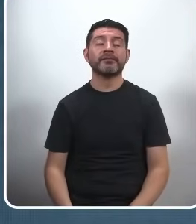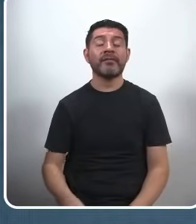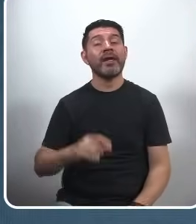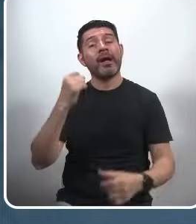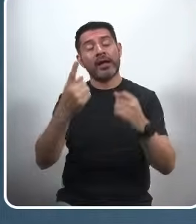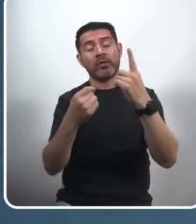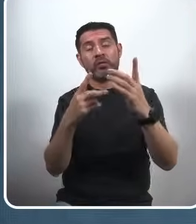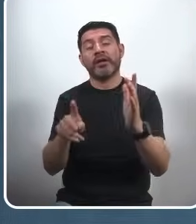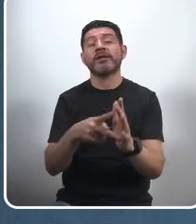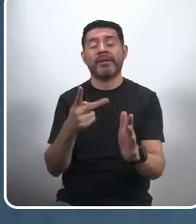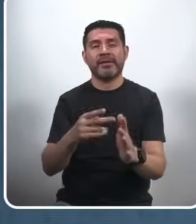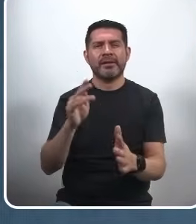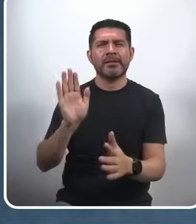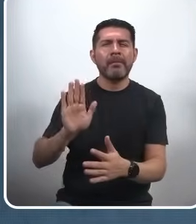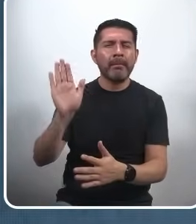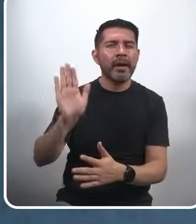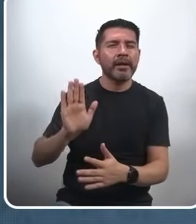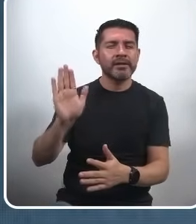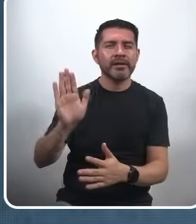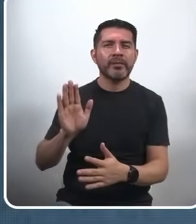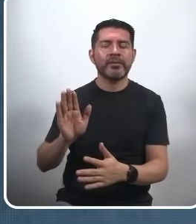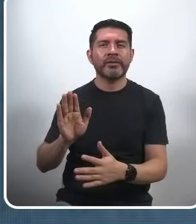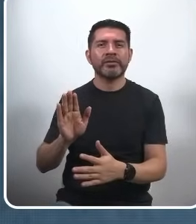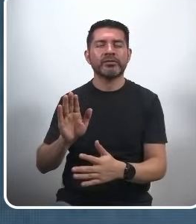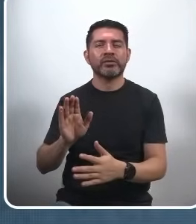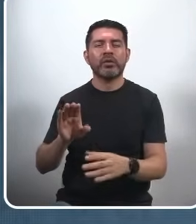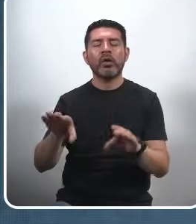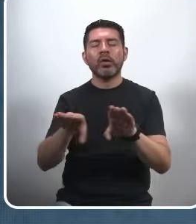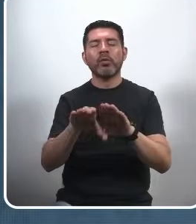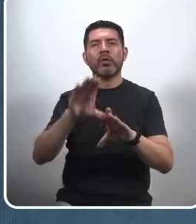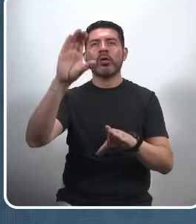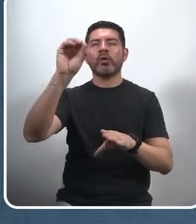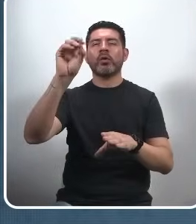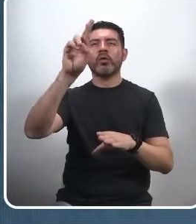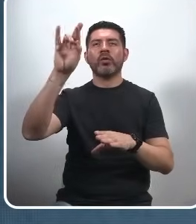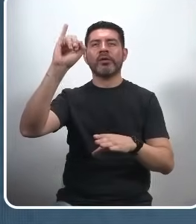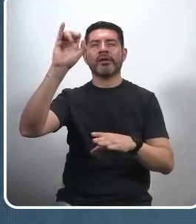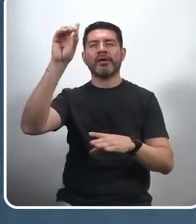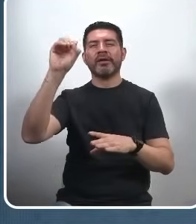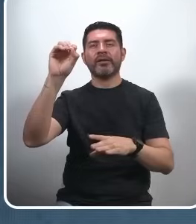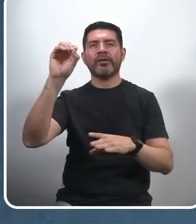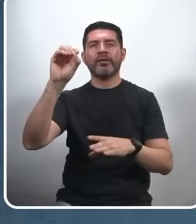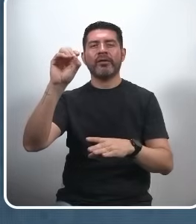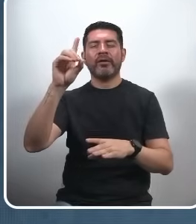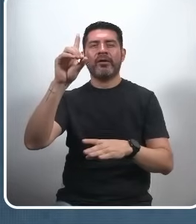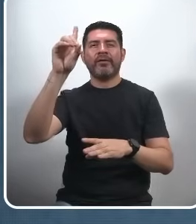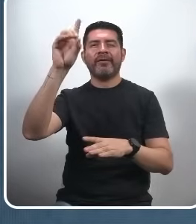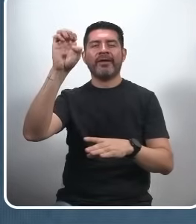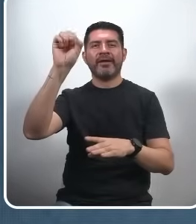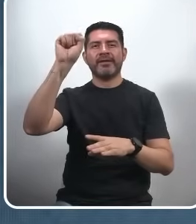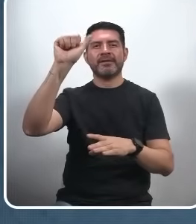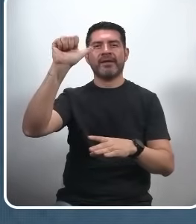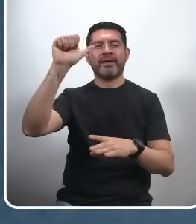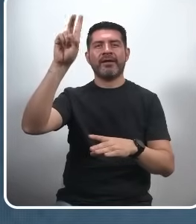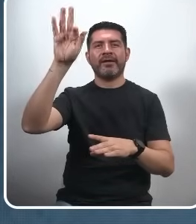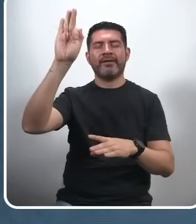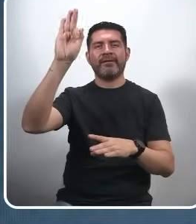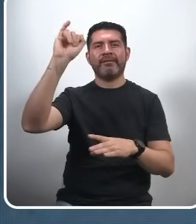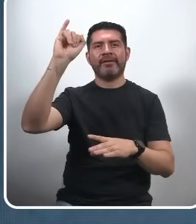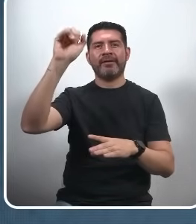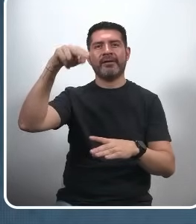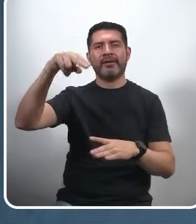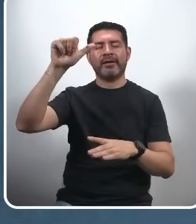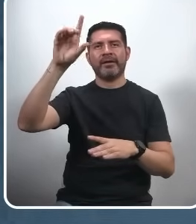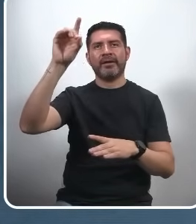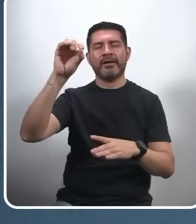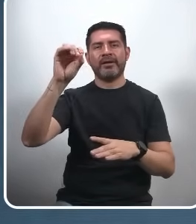más, ¿qué será?, corrido, desafinado, ¿verdad?, que un coro glorioso, ¿verdad? Hay que